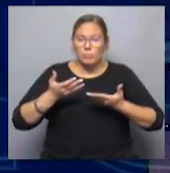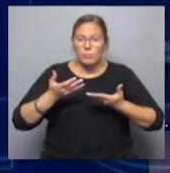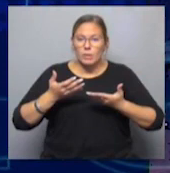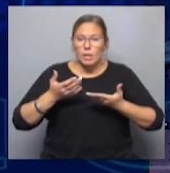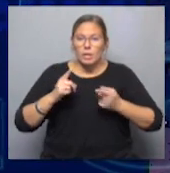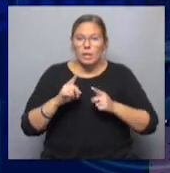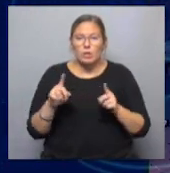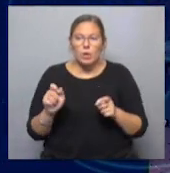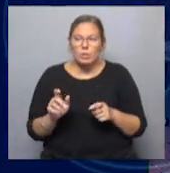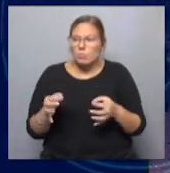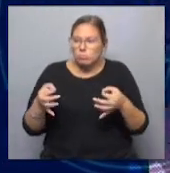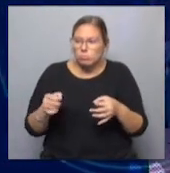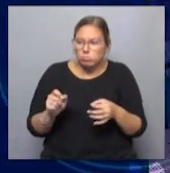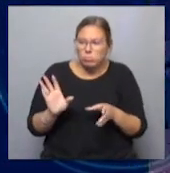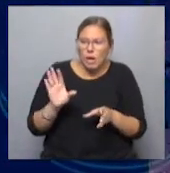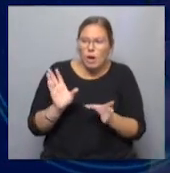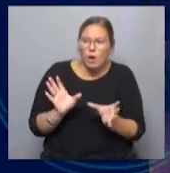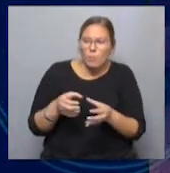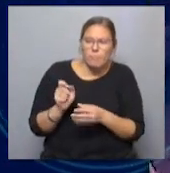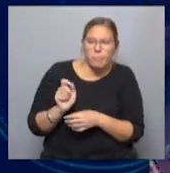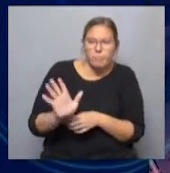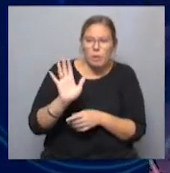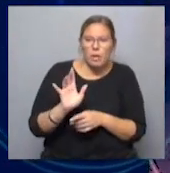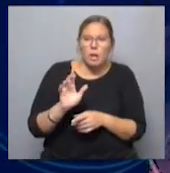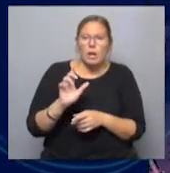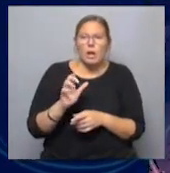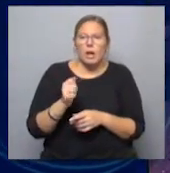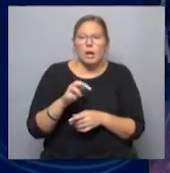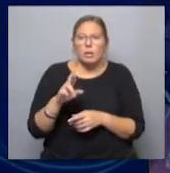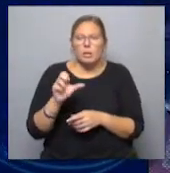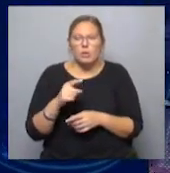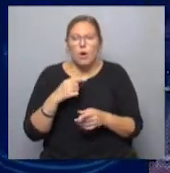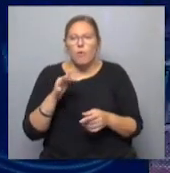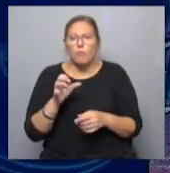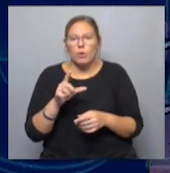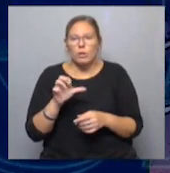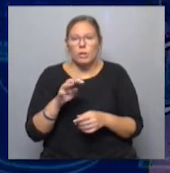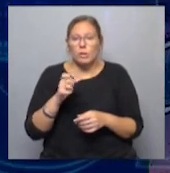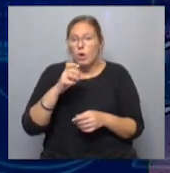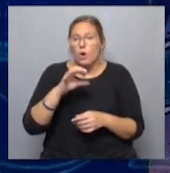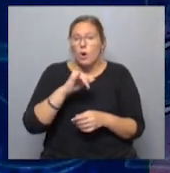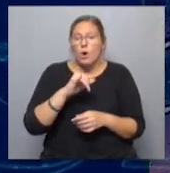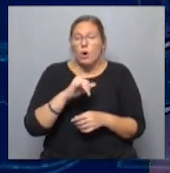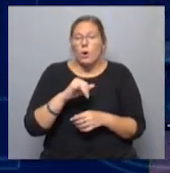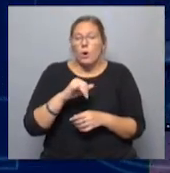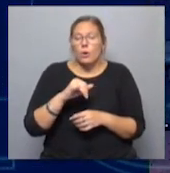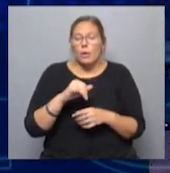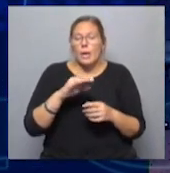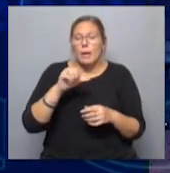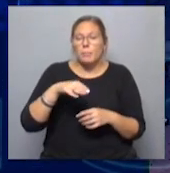salen de ese estereotipo, porque como que te planteas decir la Hermanoa Carrero, folclore, Emiliano del Sur, carnaval, y no es eso.